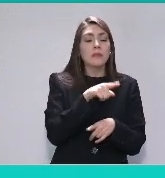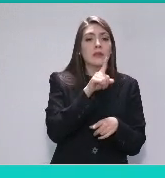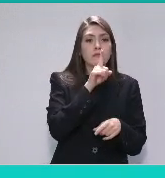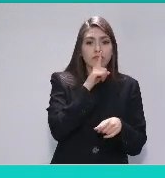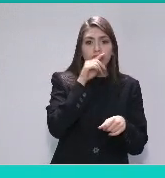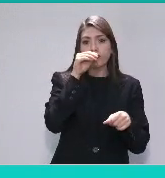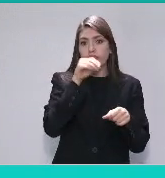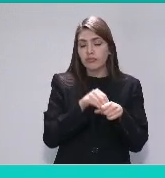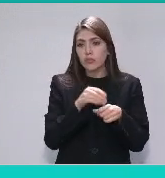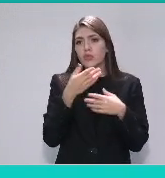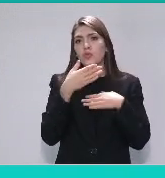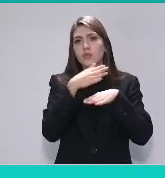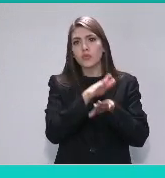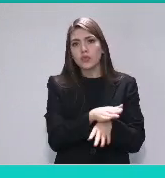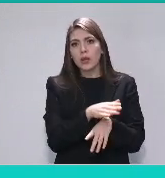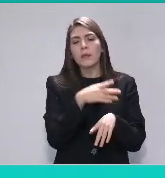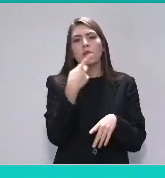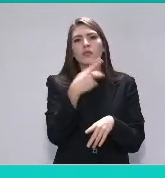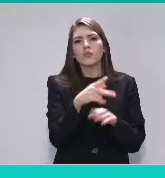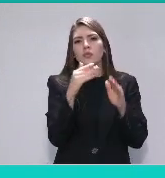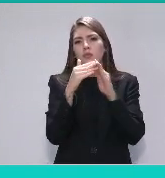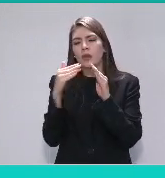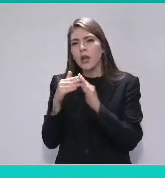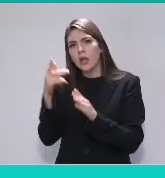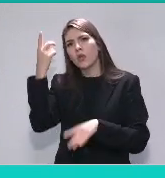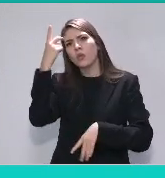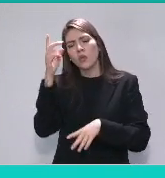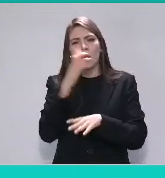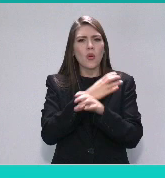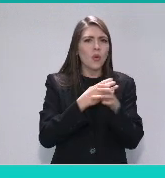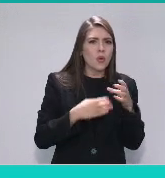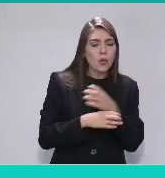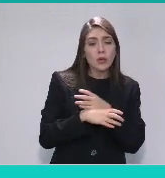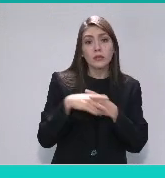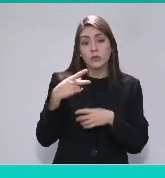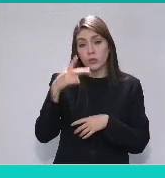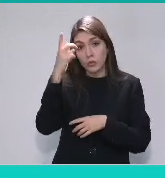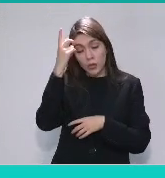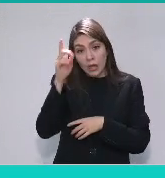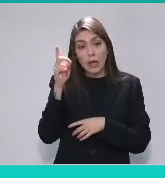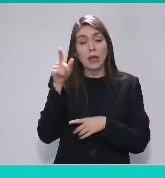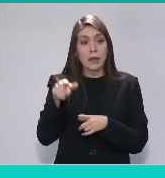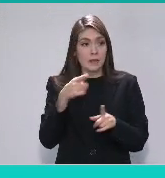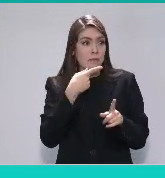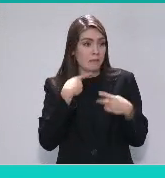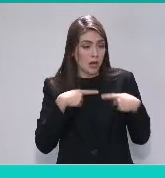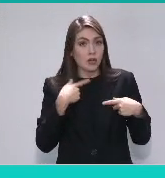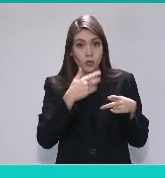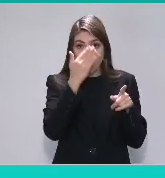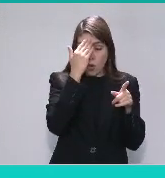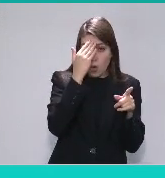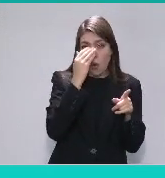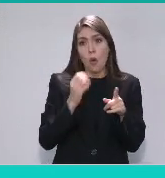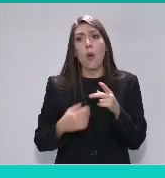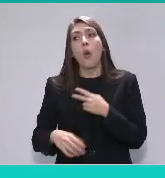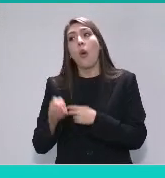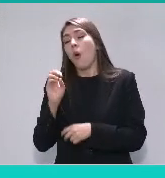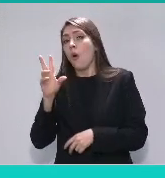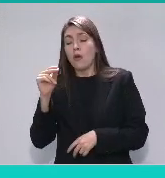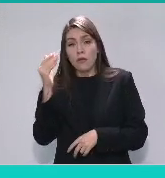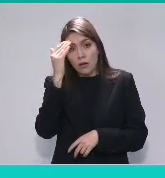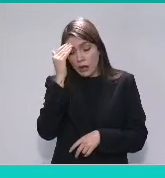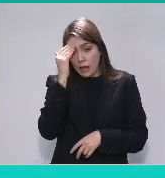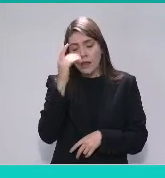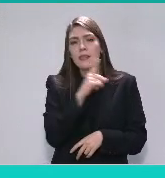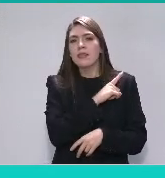patrimonial referente a una persona física identificada o identificable debe fundamentarse